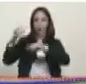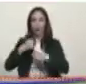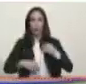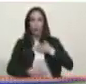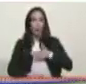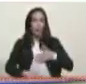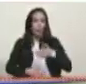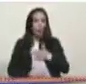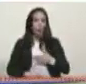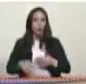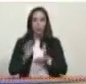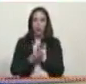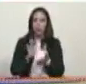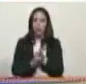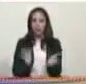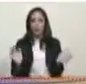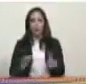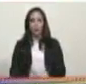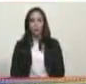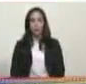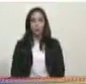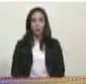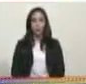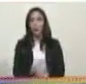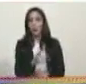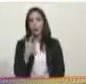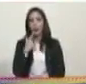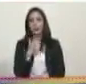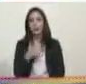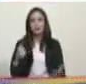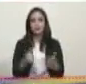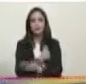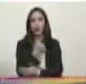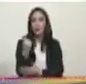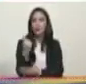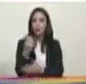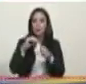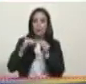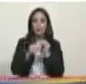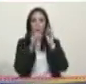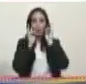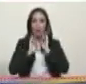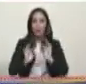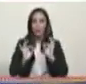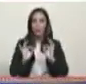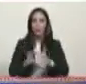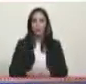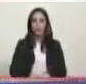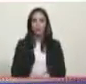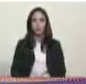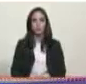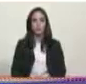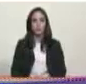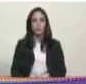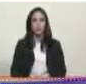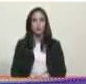cómodo. Y llegó un momento, por falta de mantenimiento,